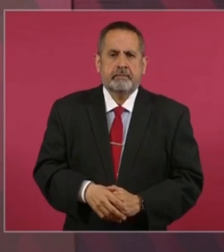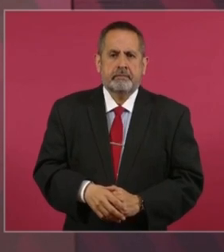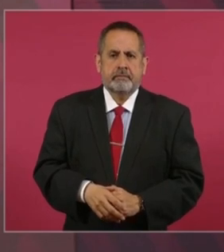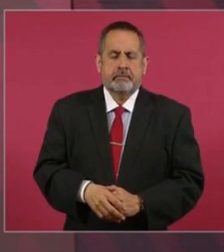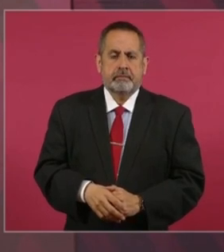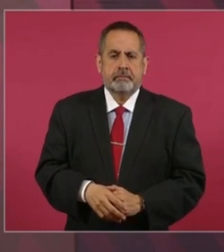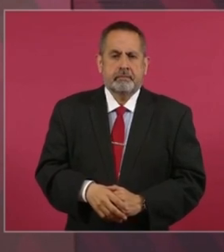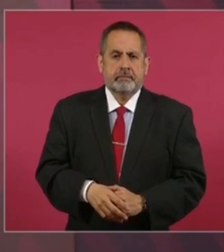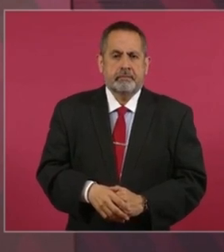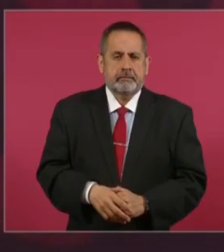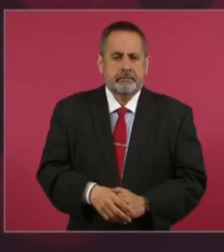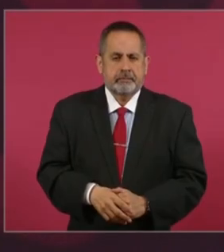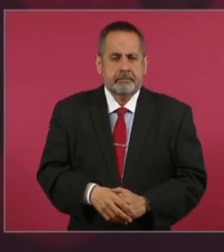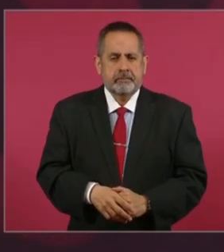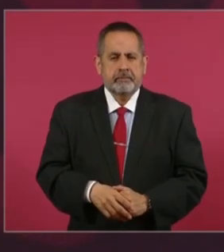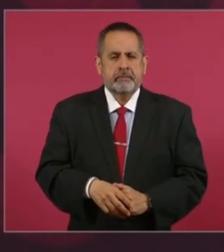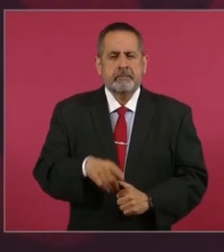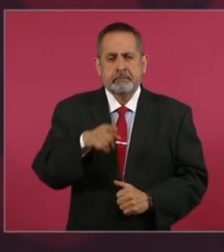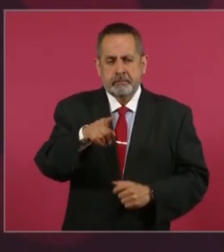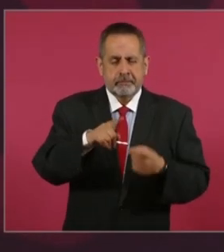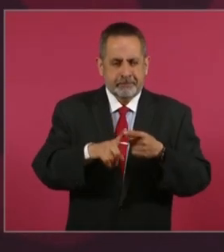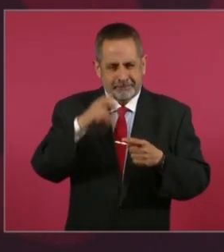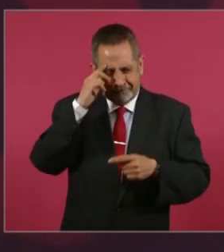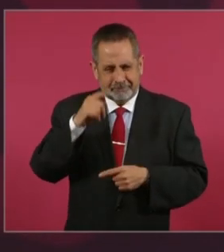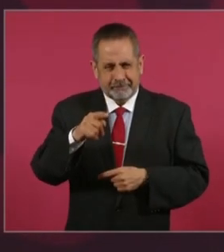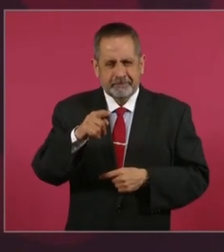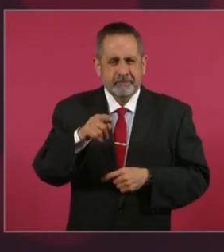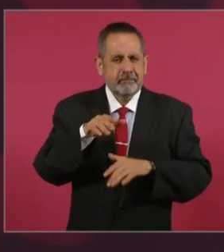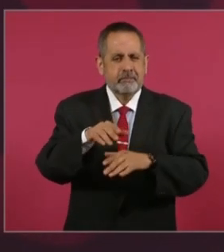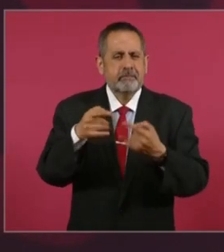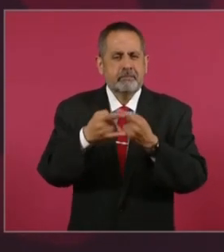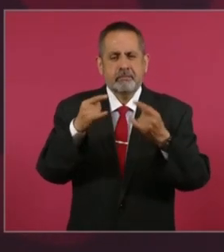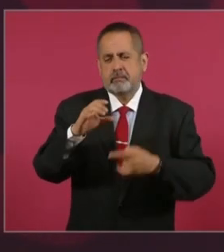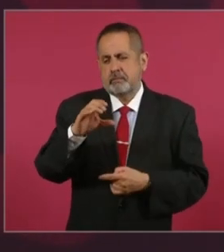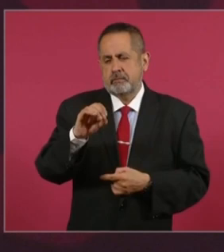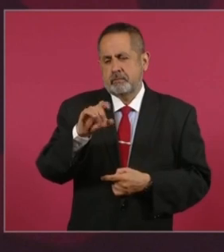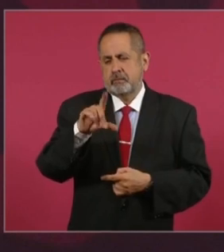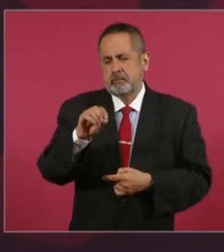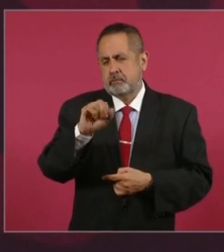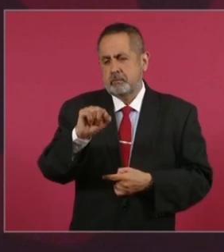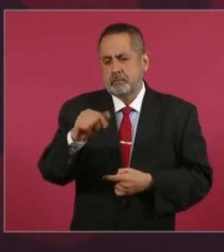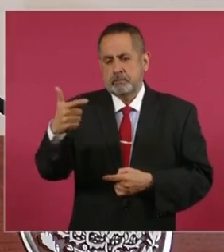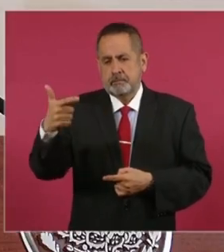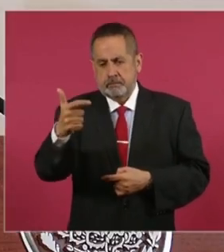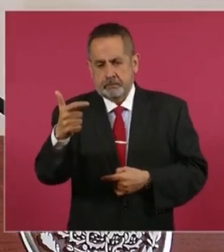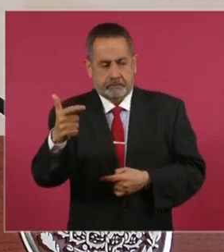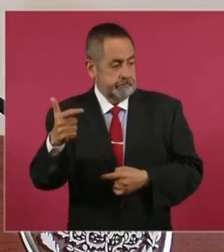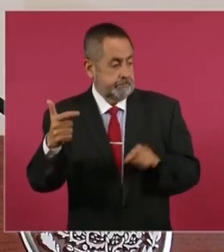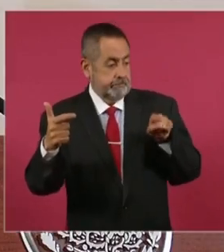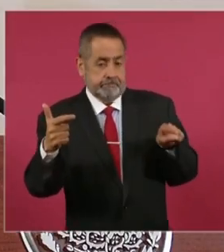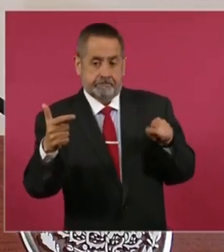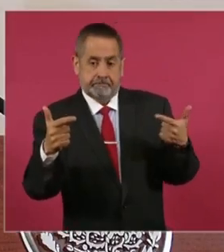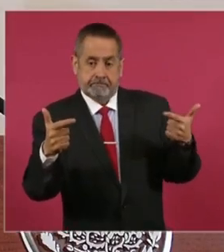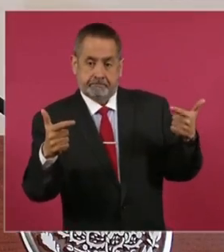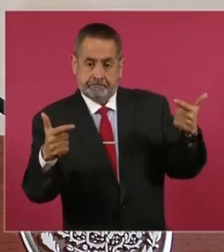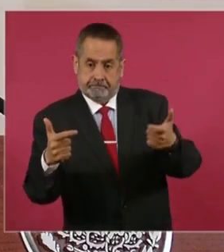lo del segundo tirador de Colosio. Imagínense